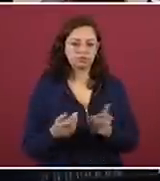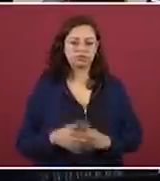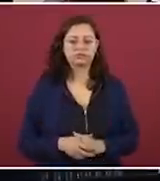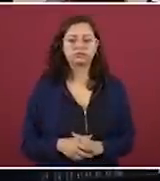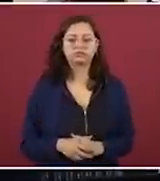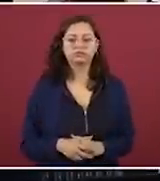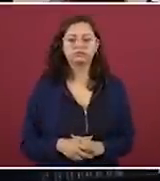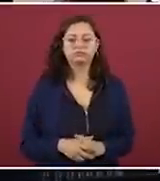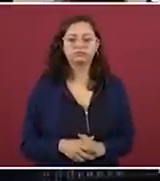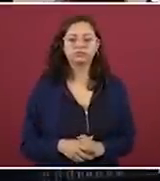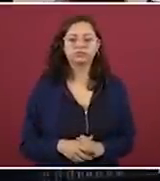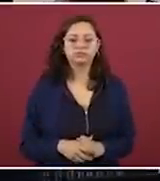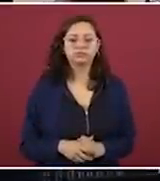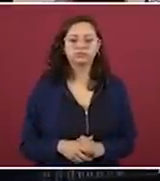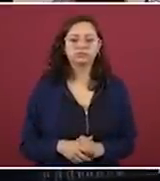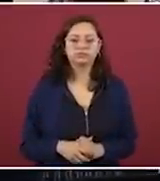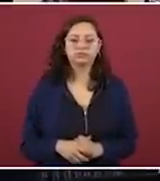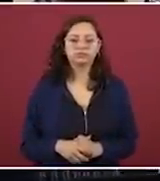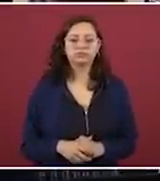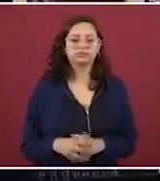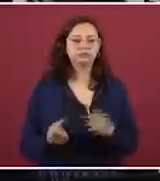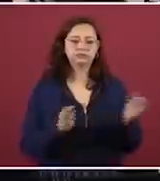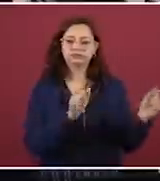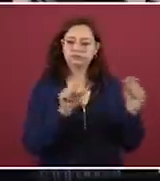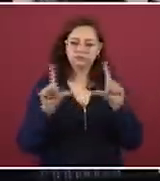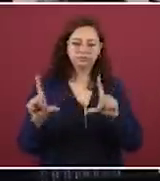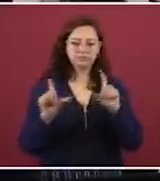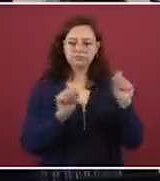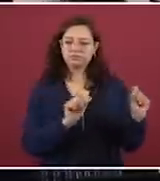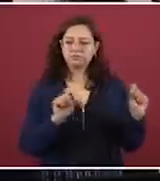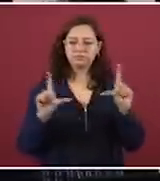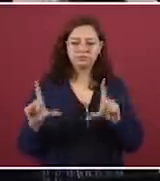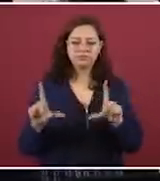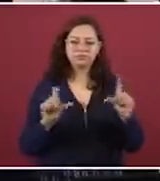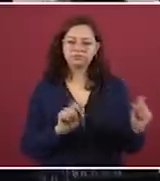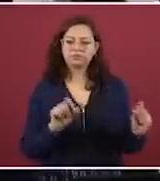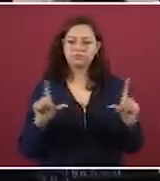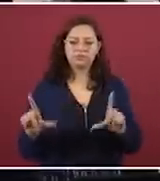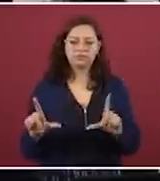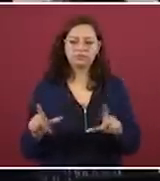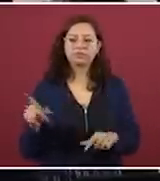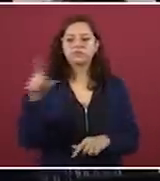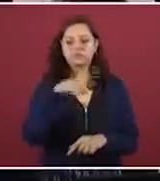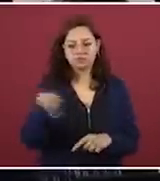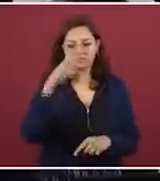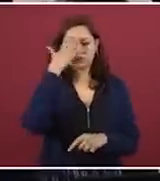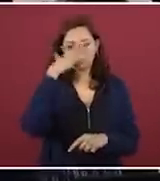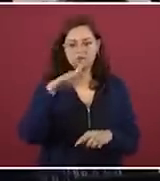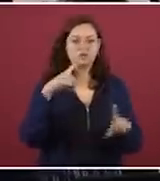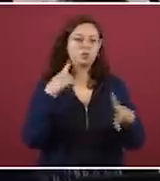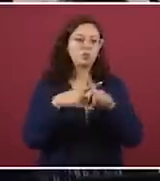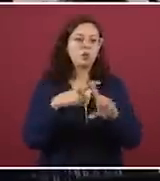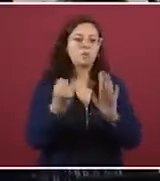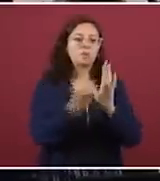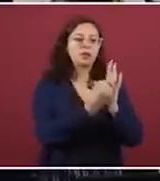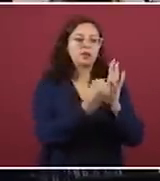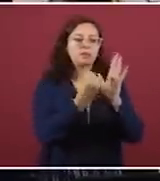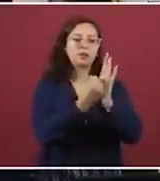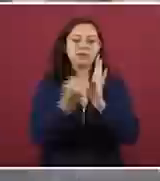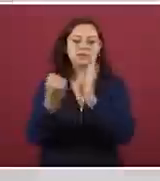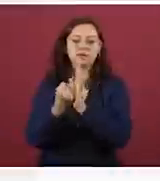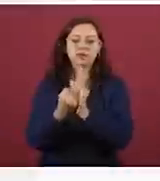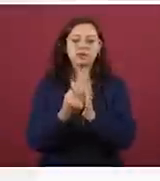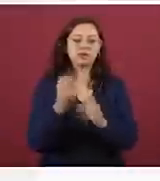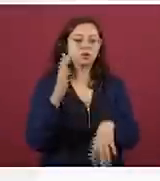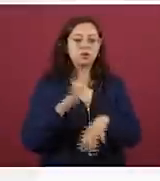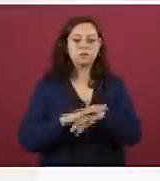de los ejercicios que siguen es ya las por marca. En esta ocasión el margen